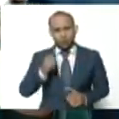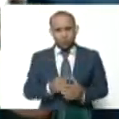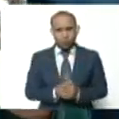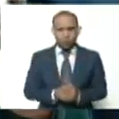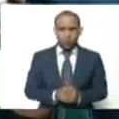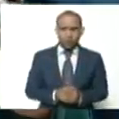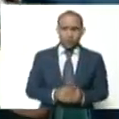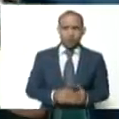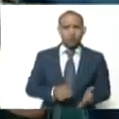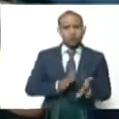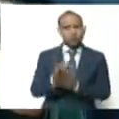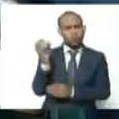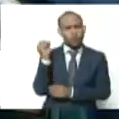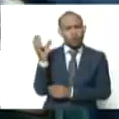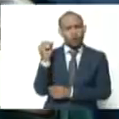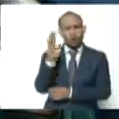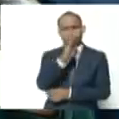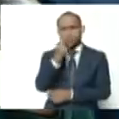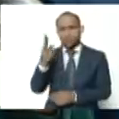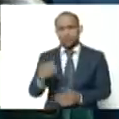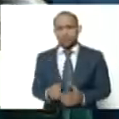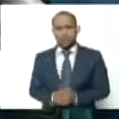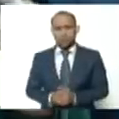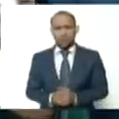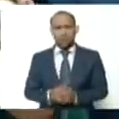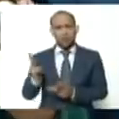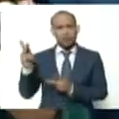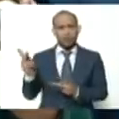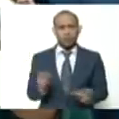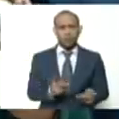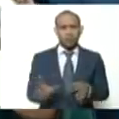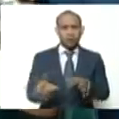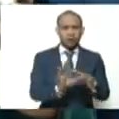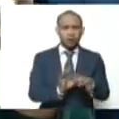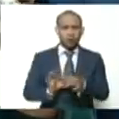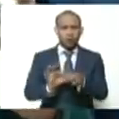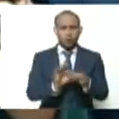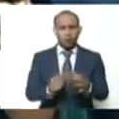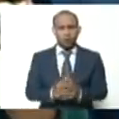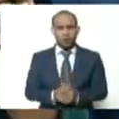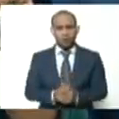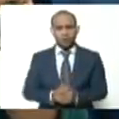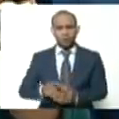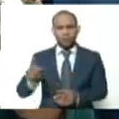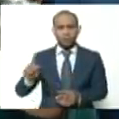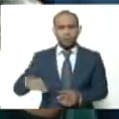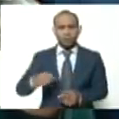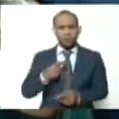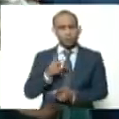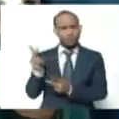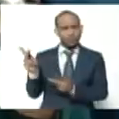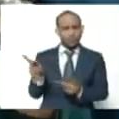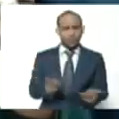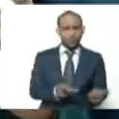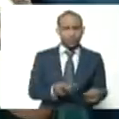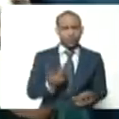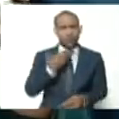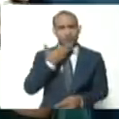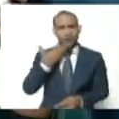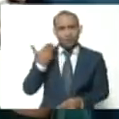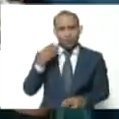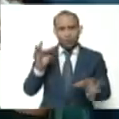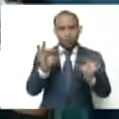además, de un congreso bicentenario que nos está invitando a la unidad. Y además nos invita a mejorar